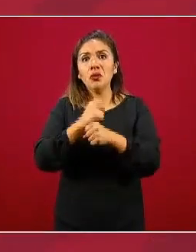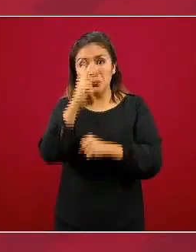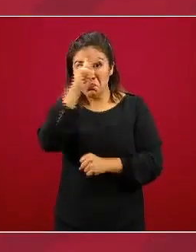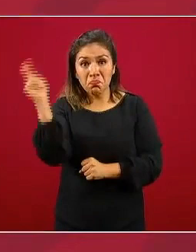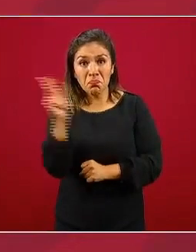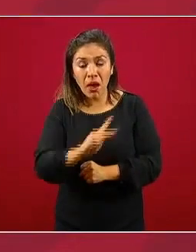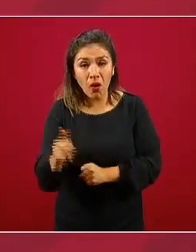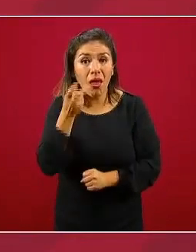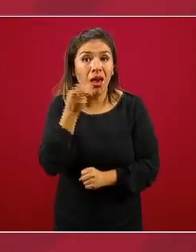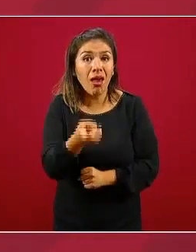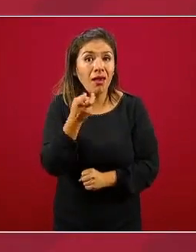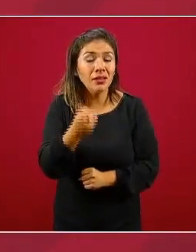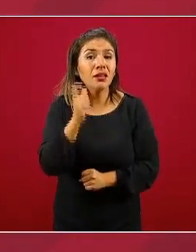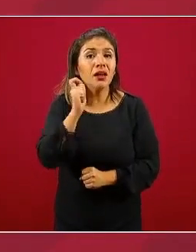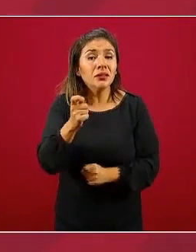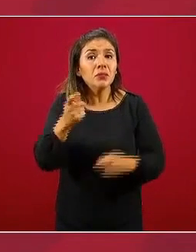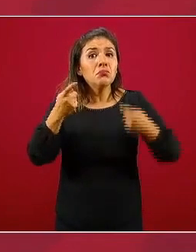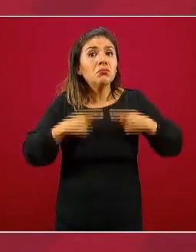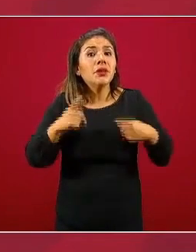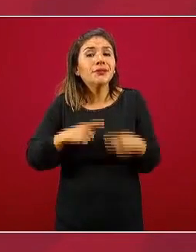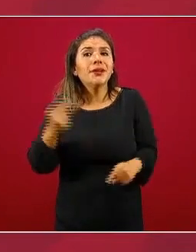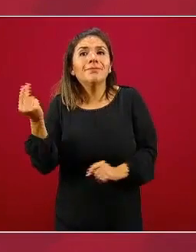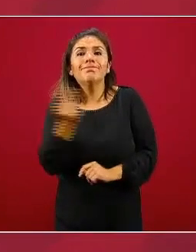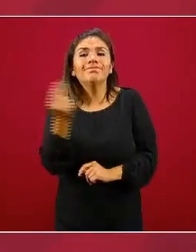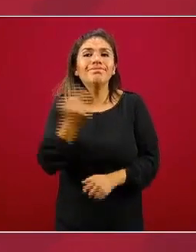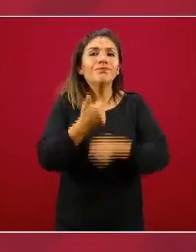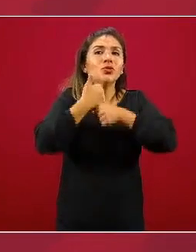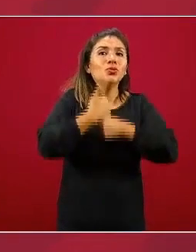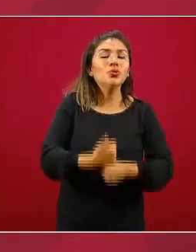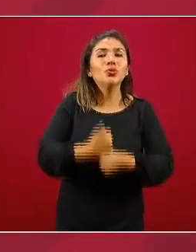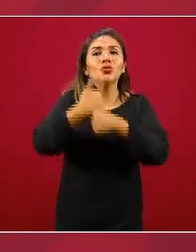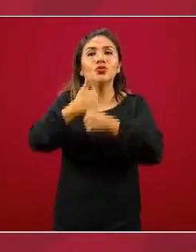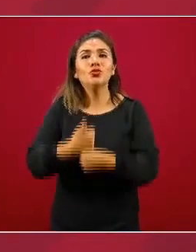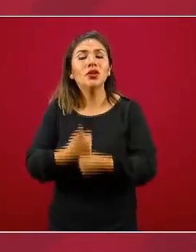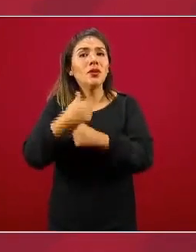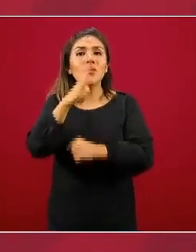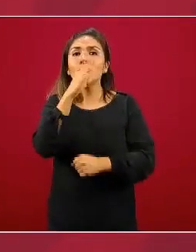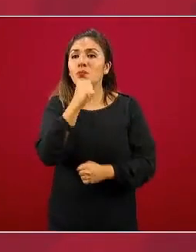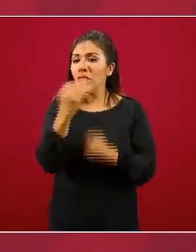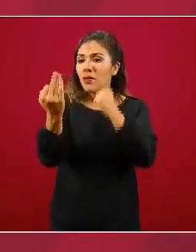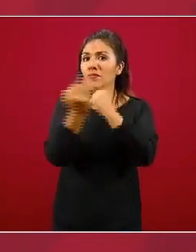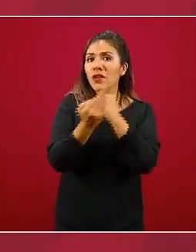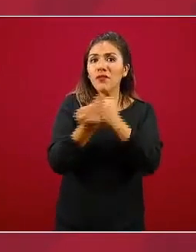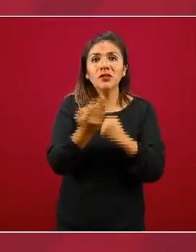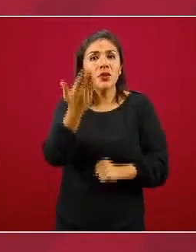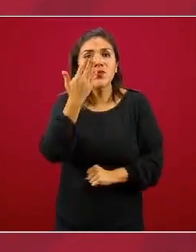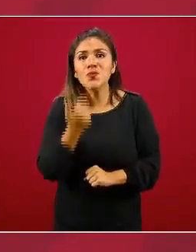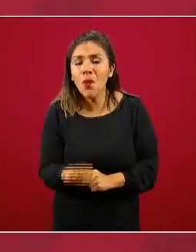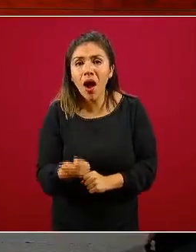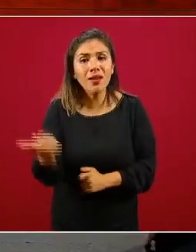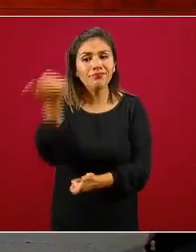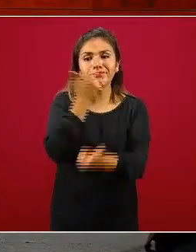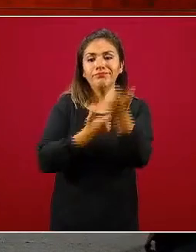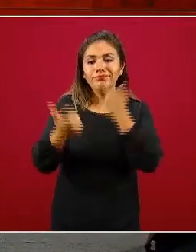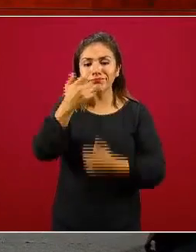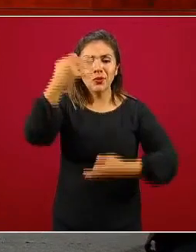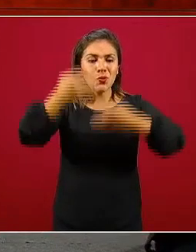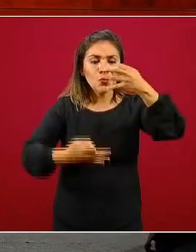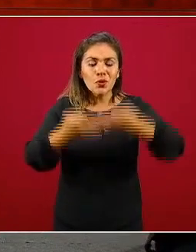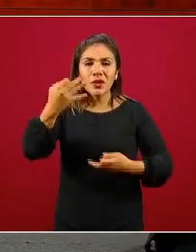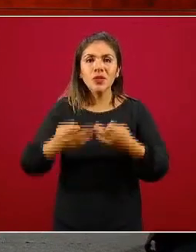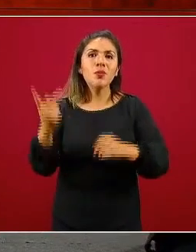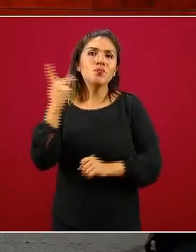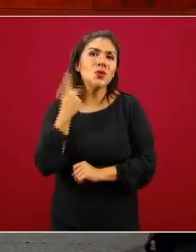y que llevan precisamente a que personas sufran un estado de indefensión social, económica,